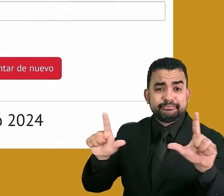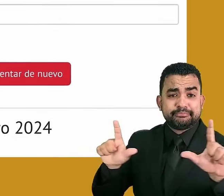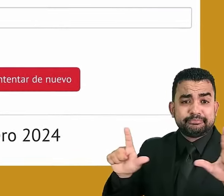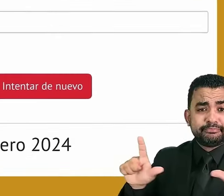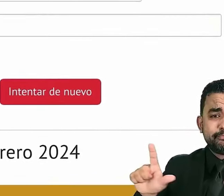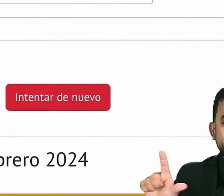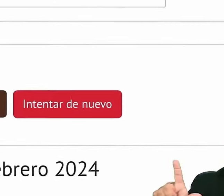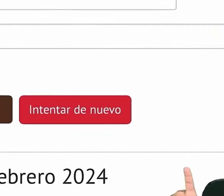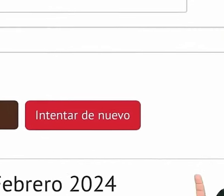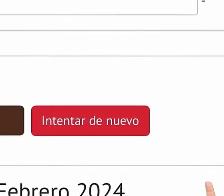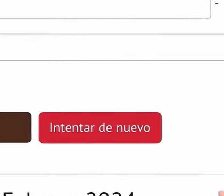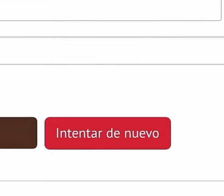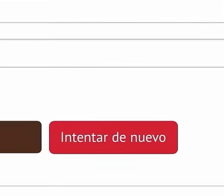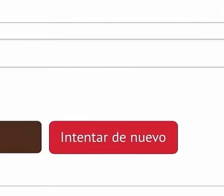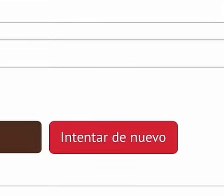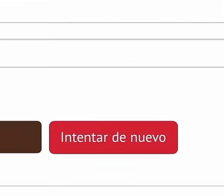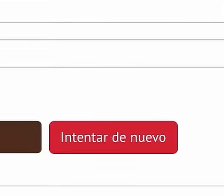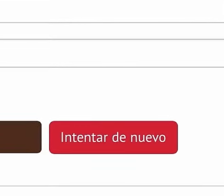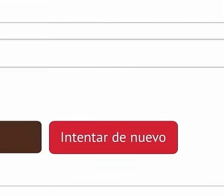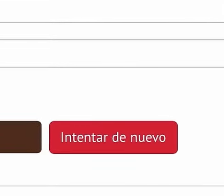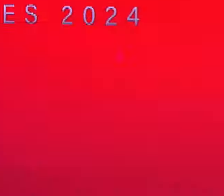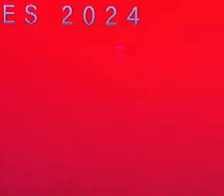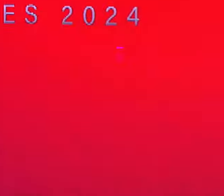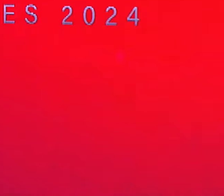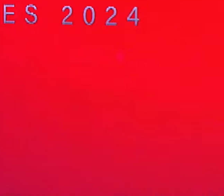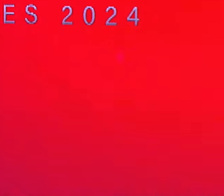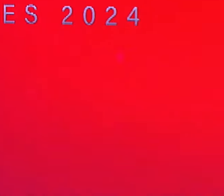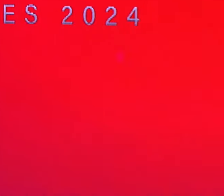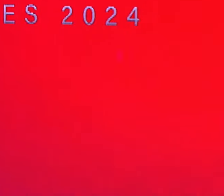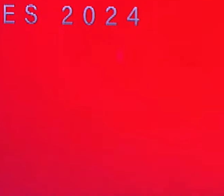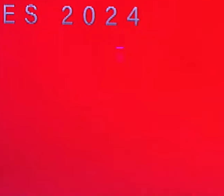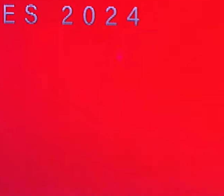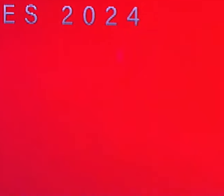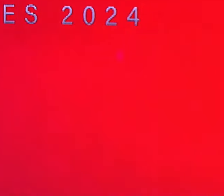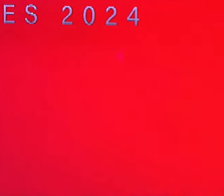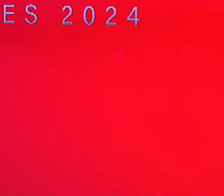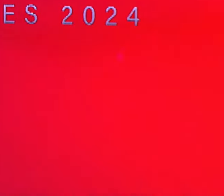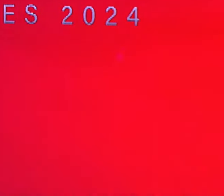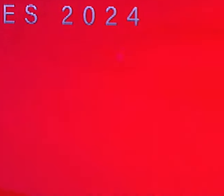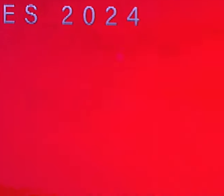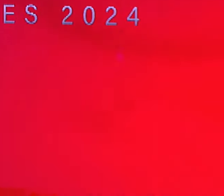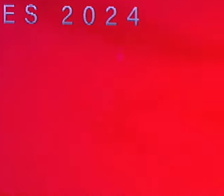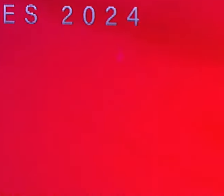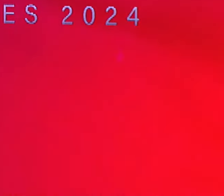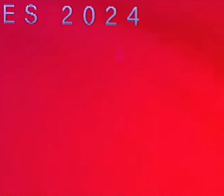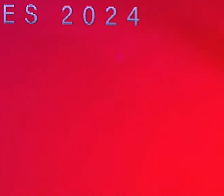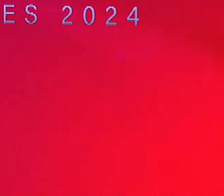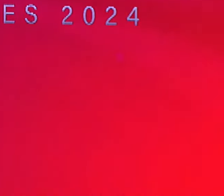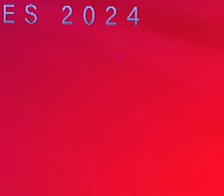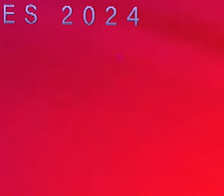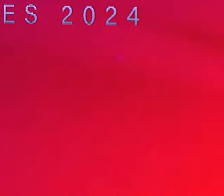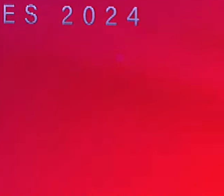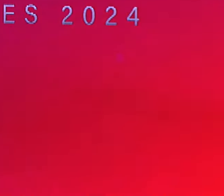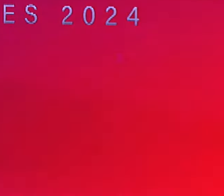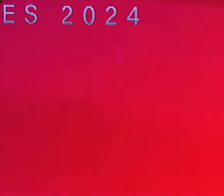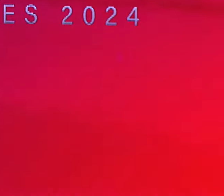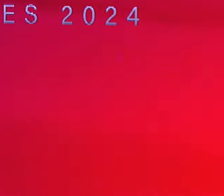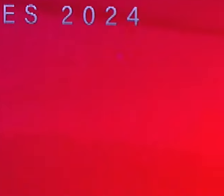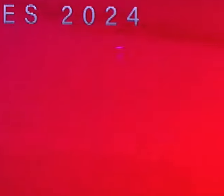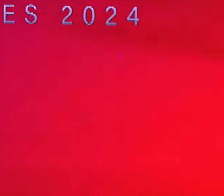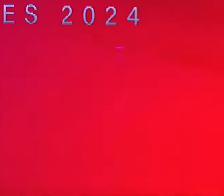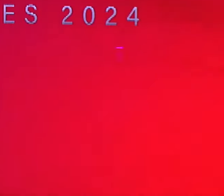dice verificar recinto. Voluntad Electoral, con un proceso de elecciones que gana